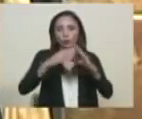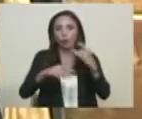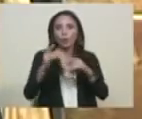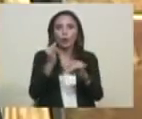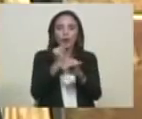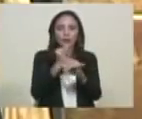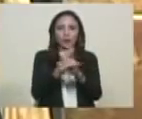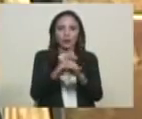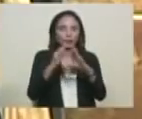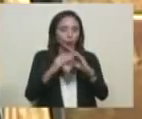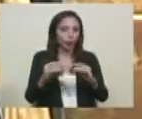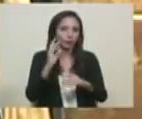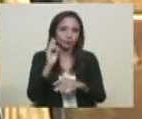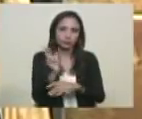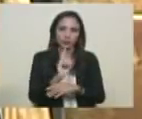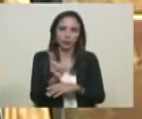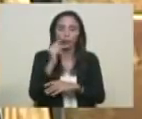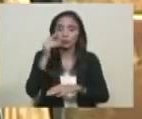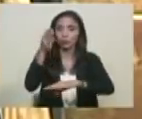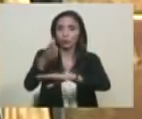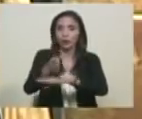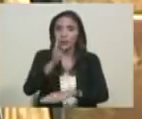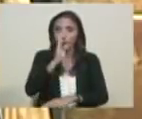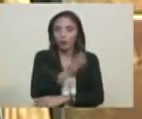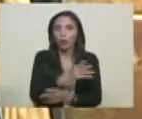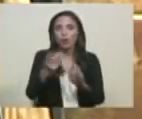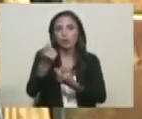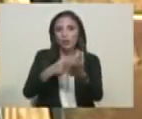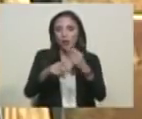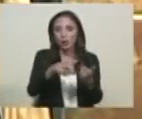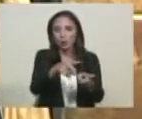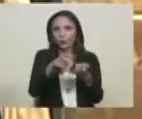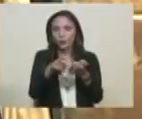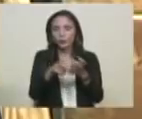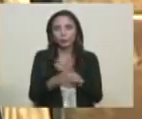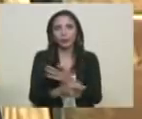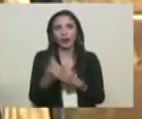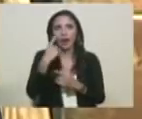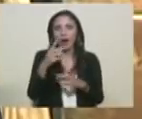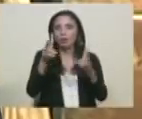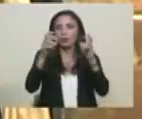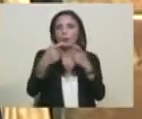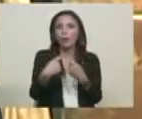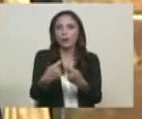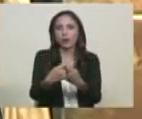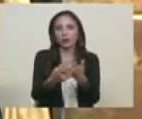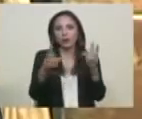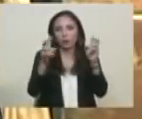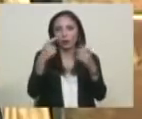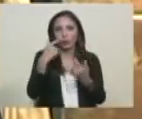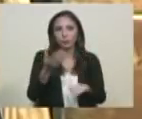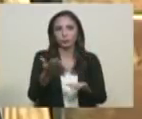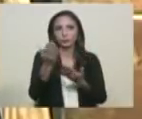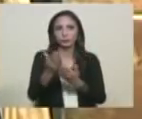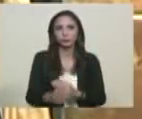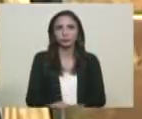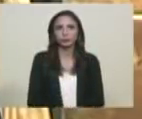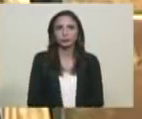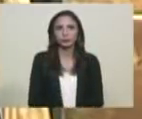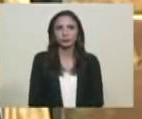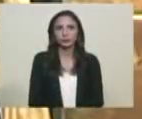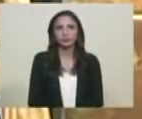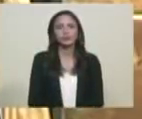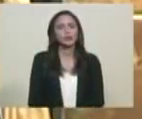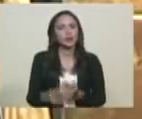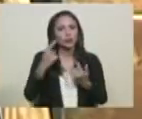automático. Y cuando usted vaya al banco a sacar un dinero, va a sacar es el nuevo cono monetario. Así que yo creo